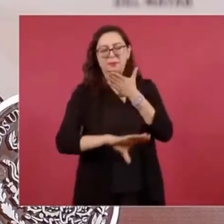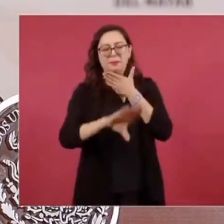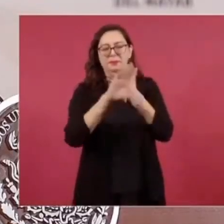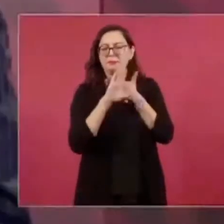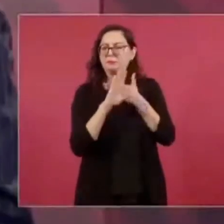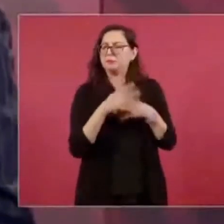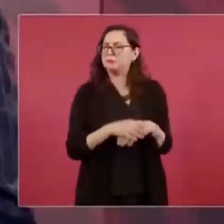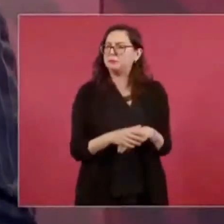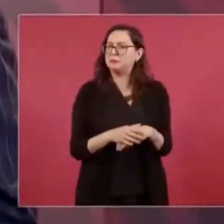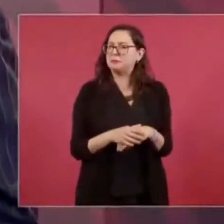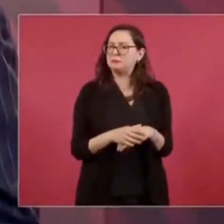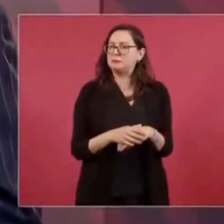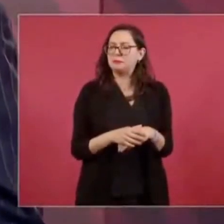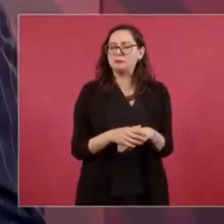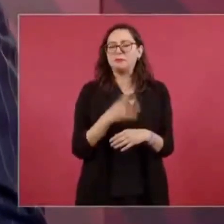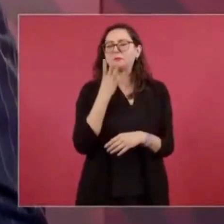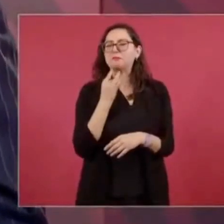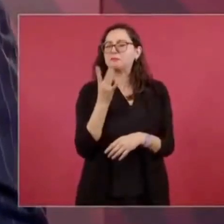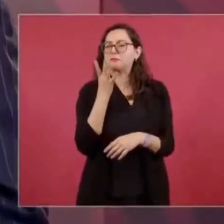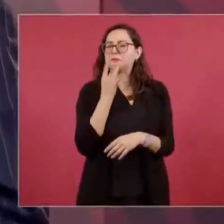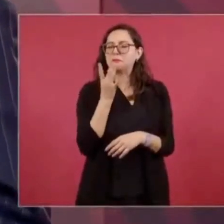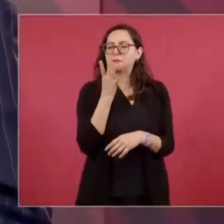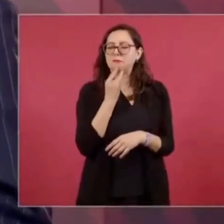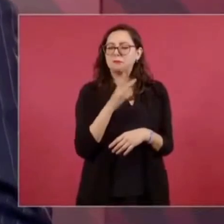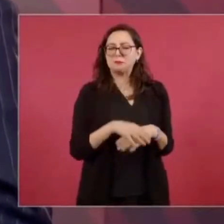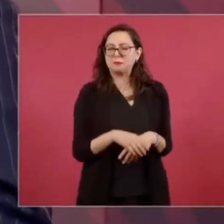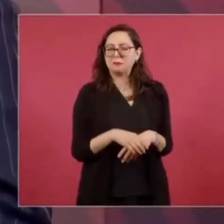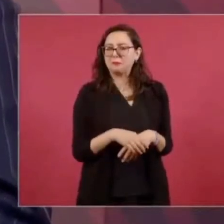está muy enclenque